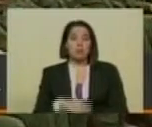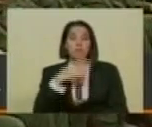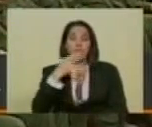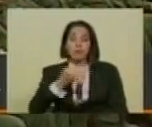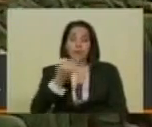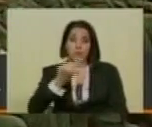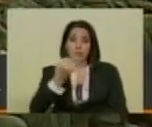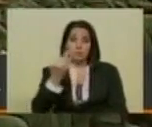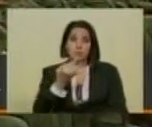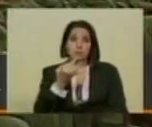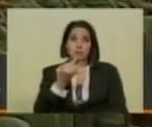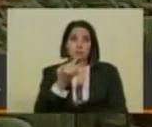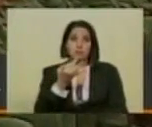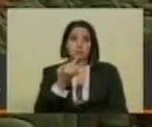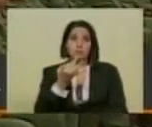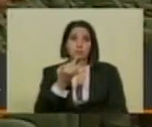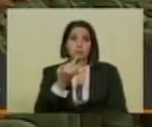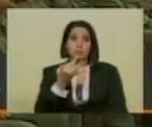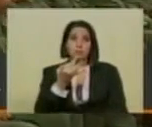Verdaderamente